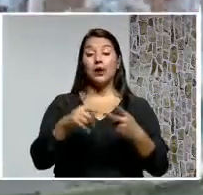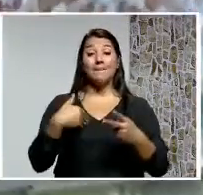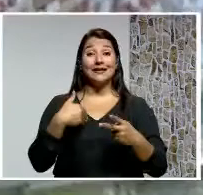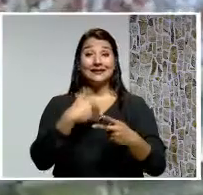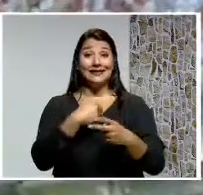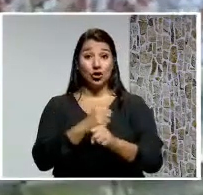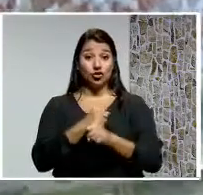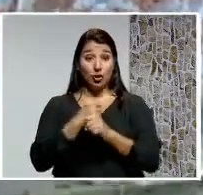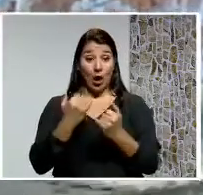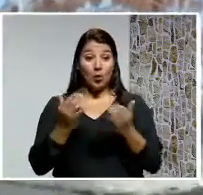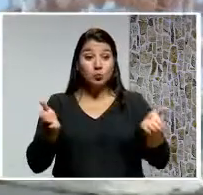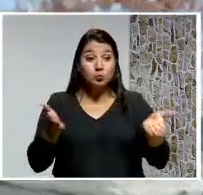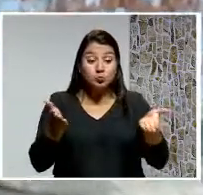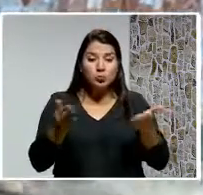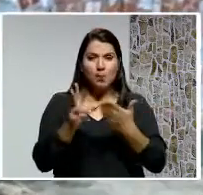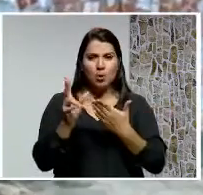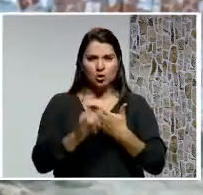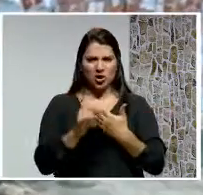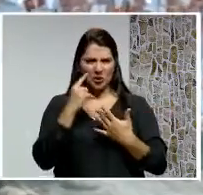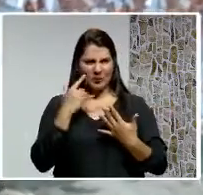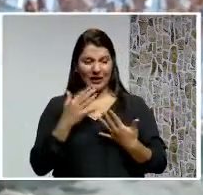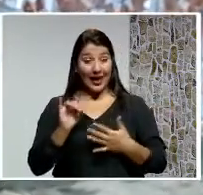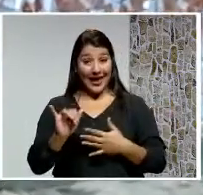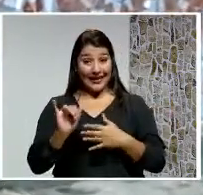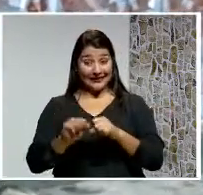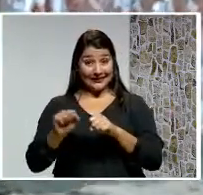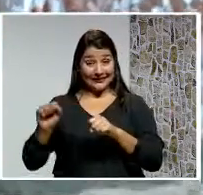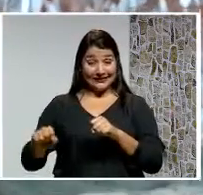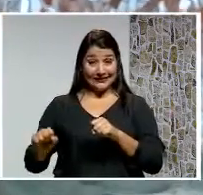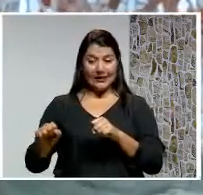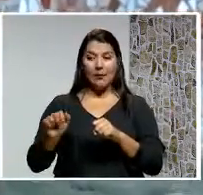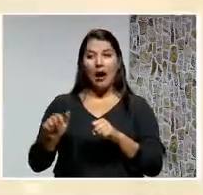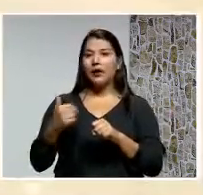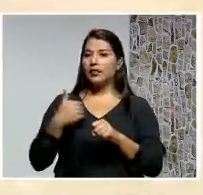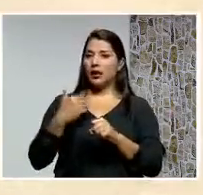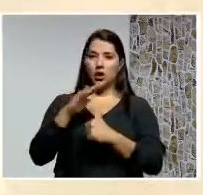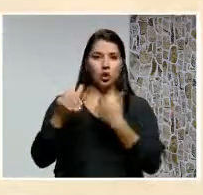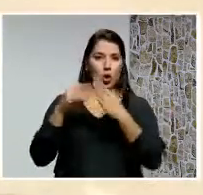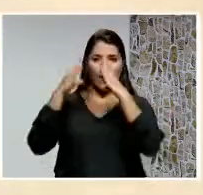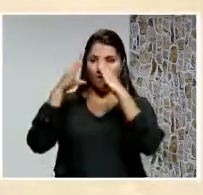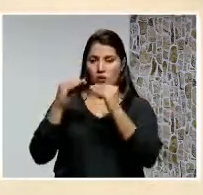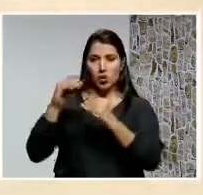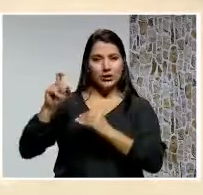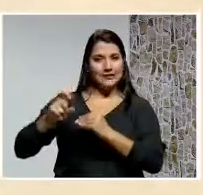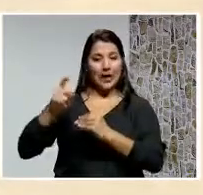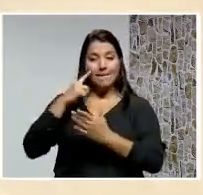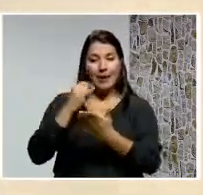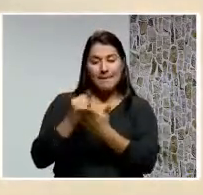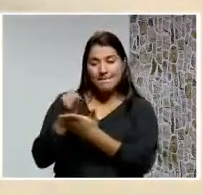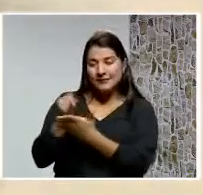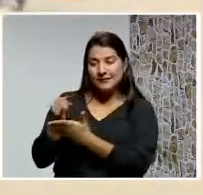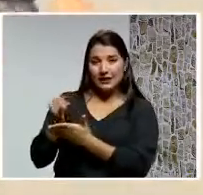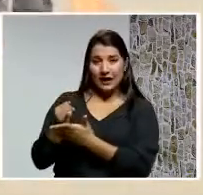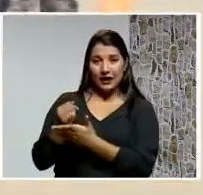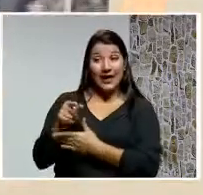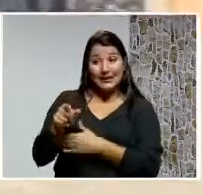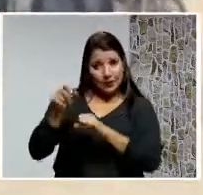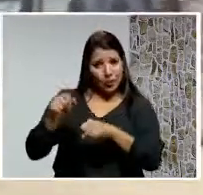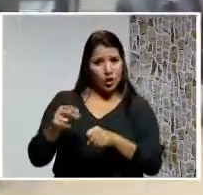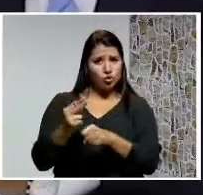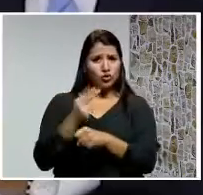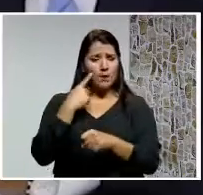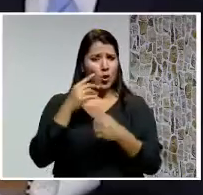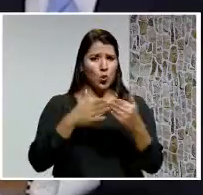Seguridad impulsan este proyecto para que esta plataforma, donde hay datos necesarios para investigaciones del crimen organizado, pueda ser